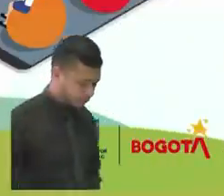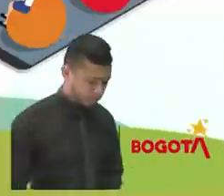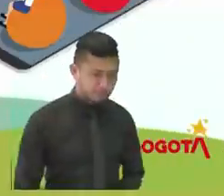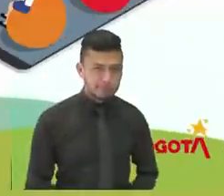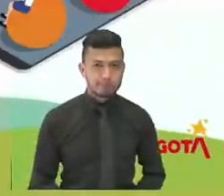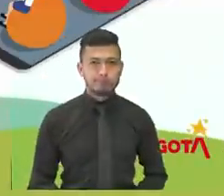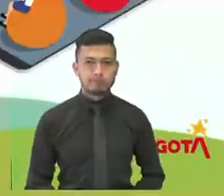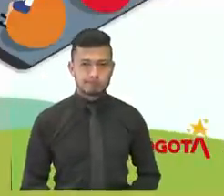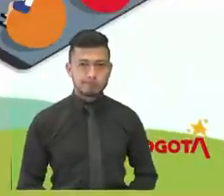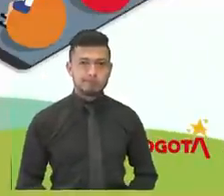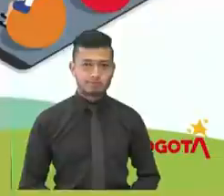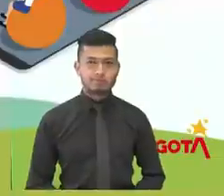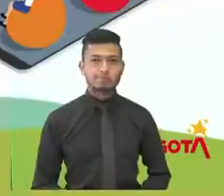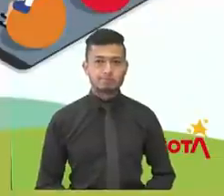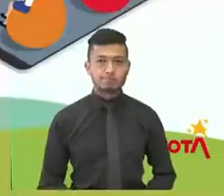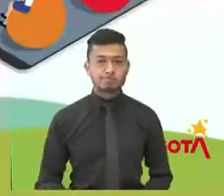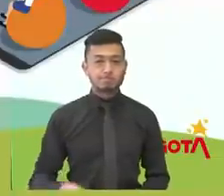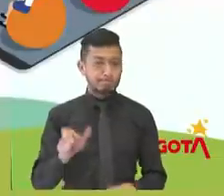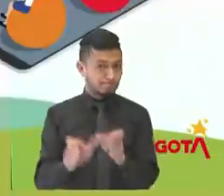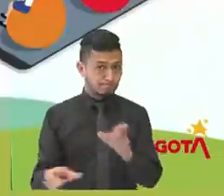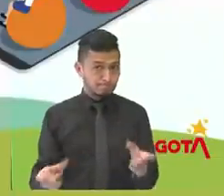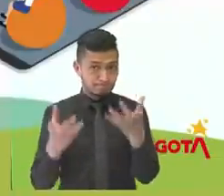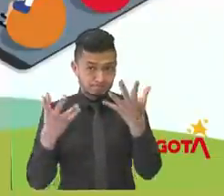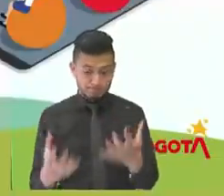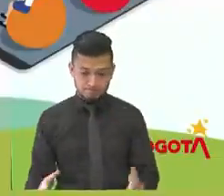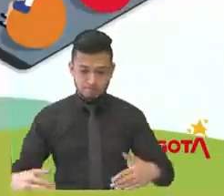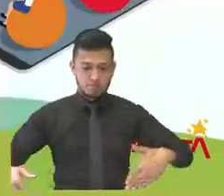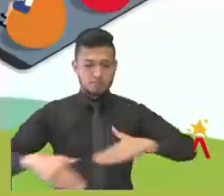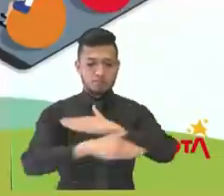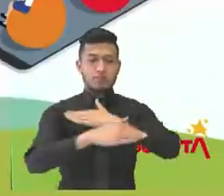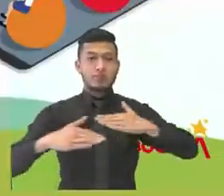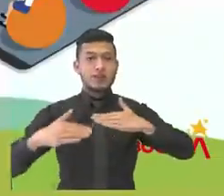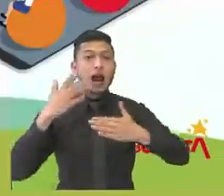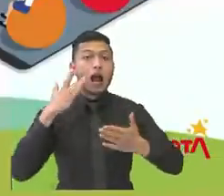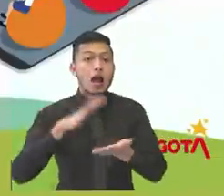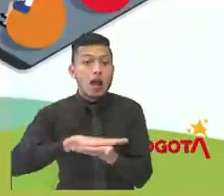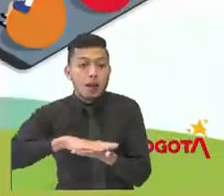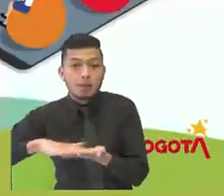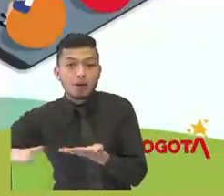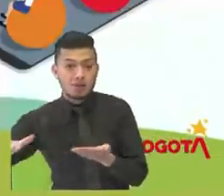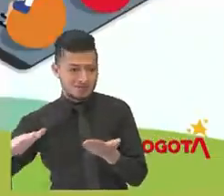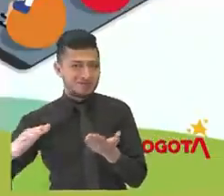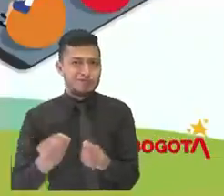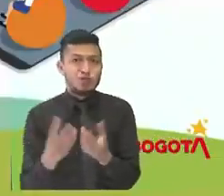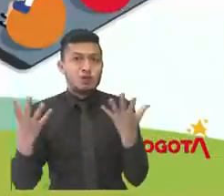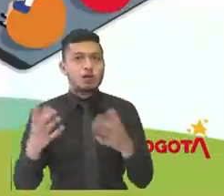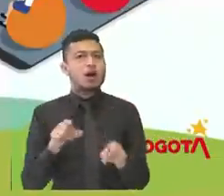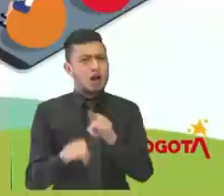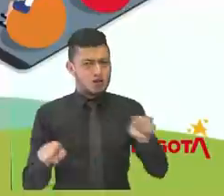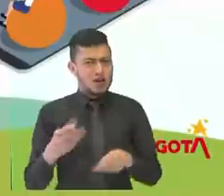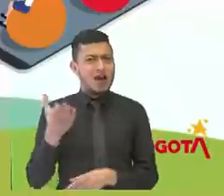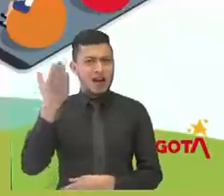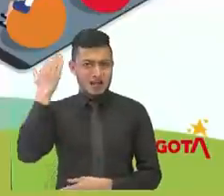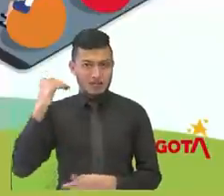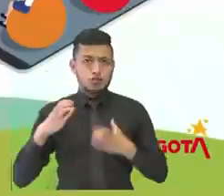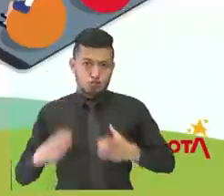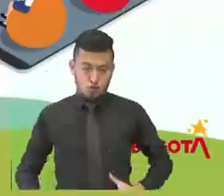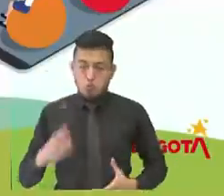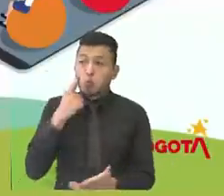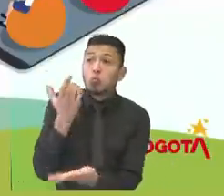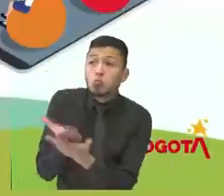bicis, queremos transporte público limpio. No estamos eliminando los carros, ¿no? Algunos osados lo hicieron. Ustedes se acuerdan que hubo ciudadanos que